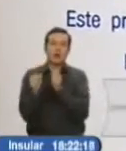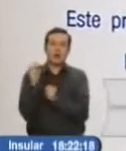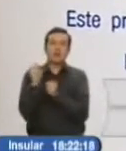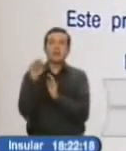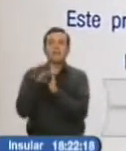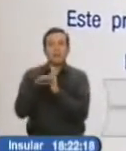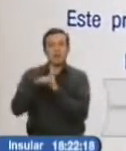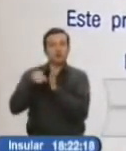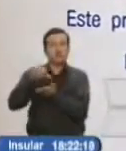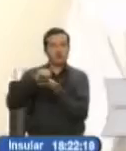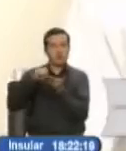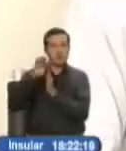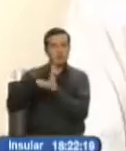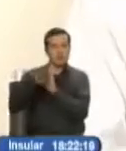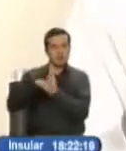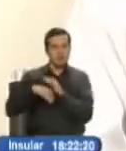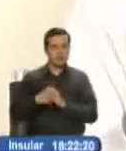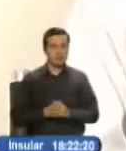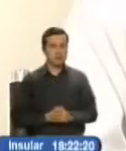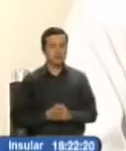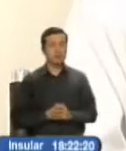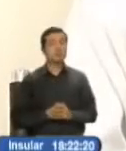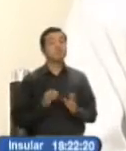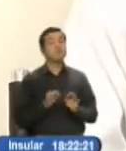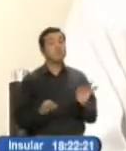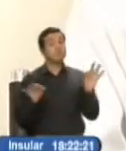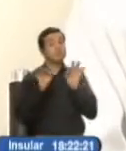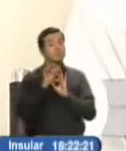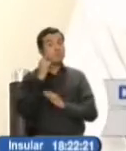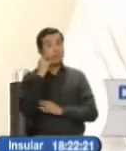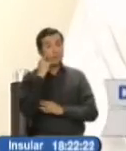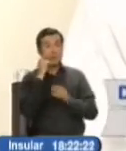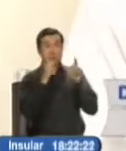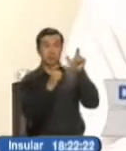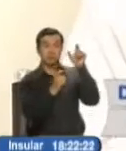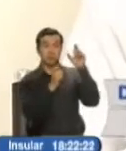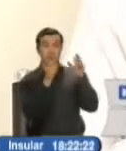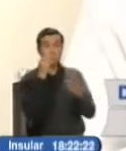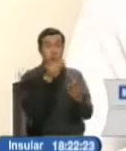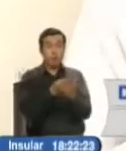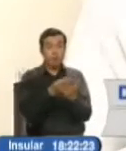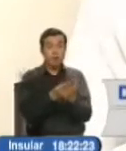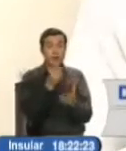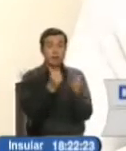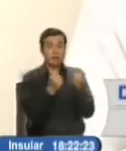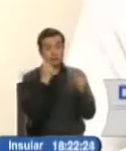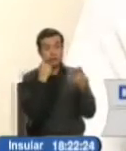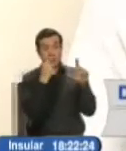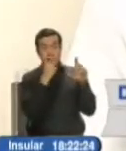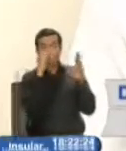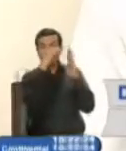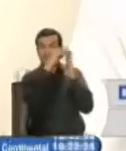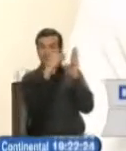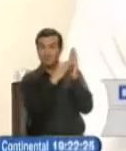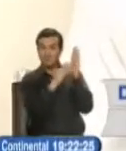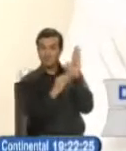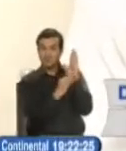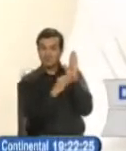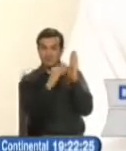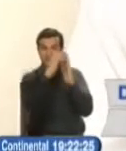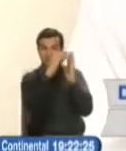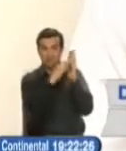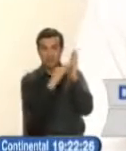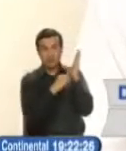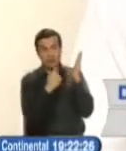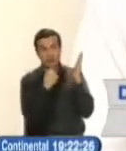semidescremada que contiene menos grasa. Lo que nosotros deberíamos ver en los empaques es el etiquetado del semáforo, ¿sí? No puede decir que no